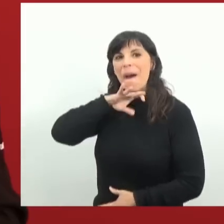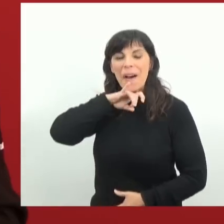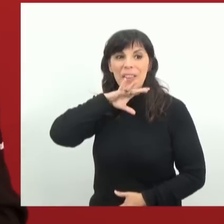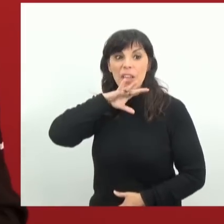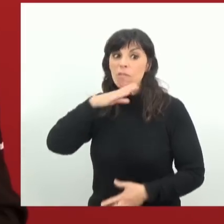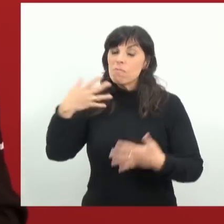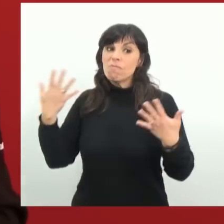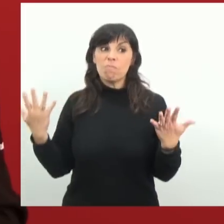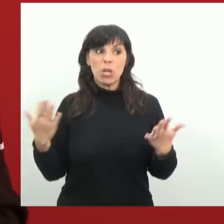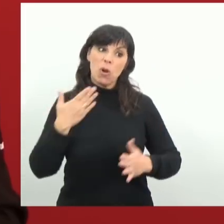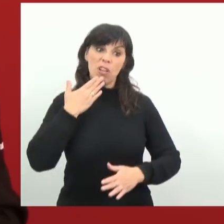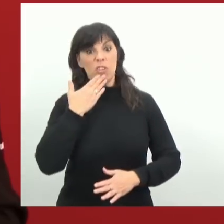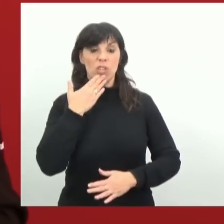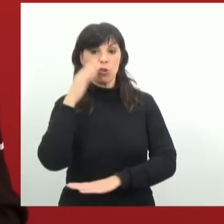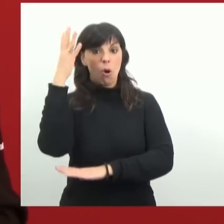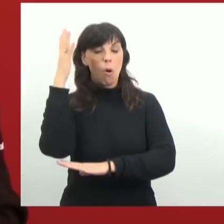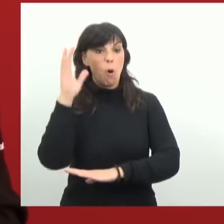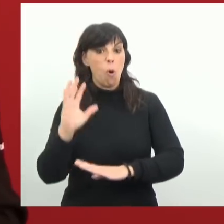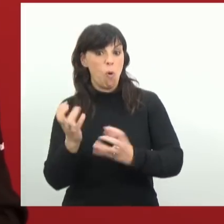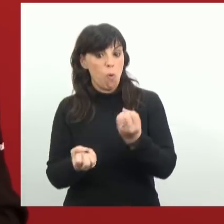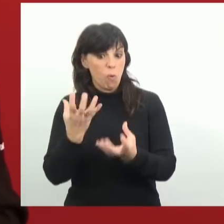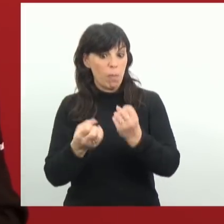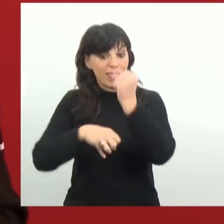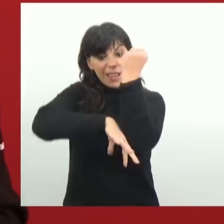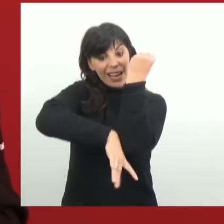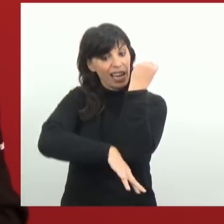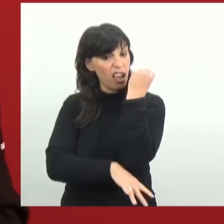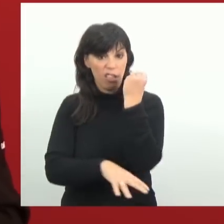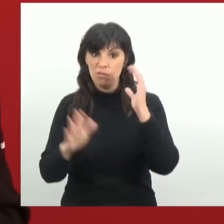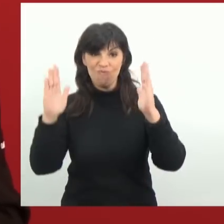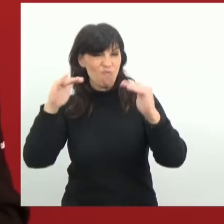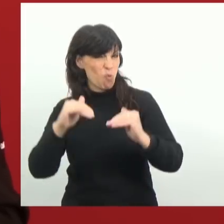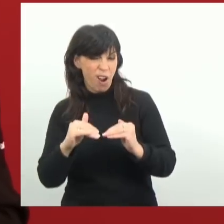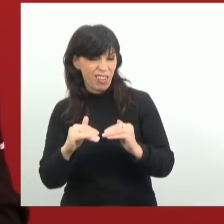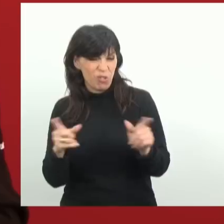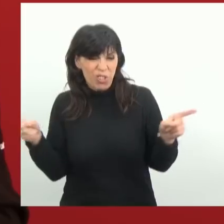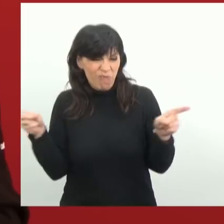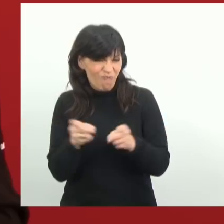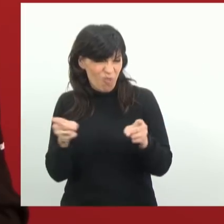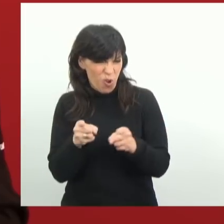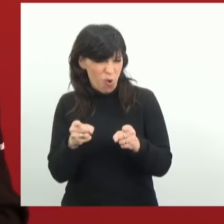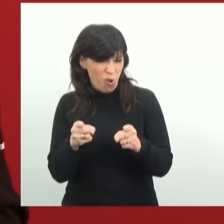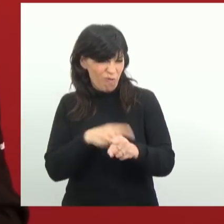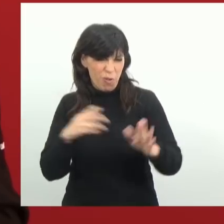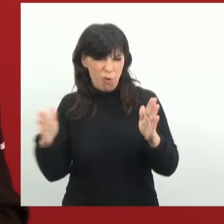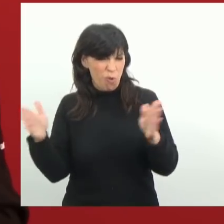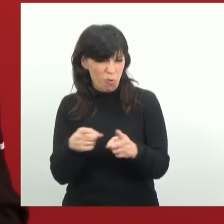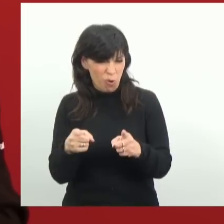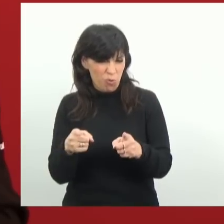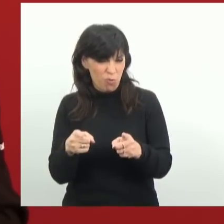sino que es de corta duración. Pues al venir la aflicción o